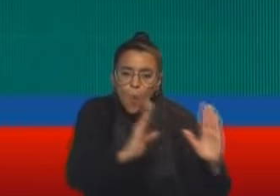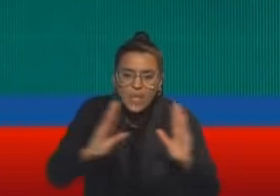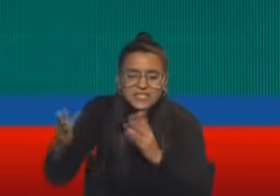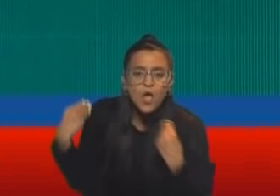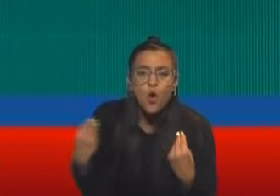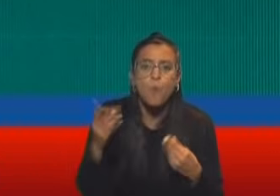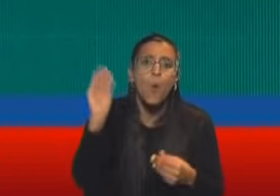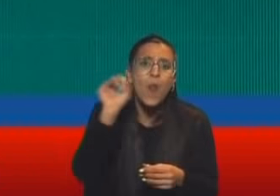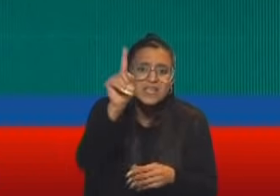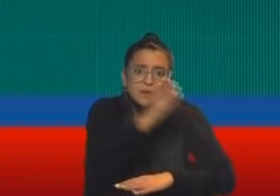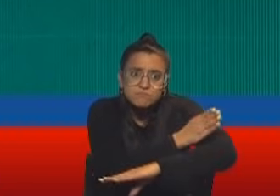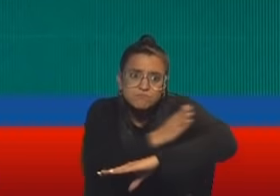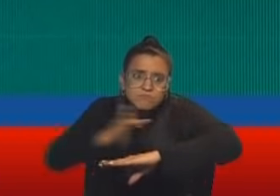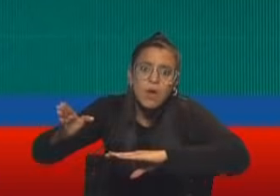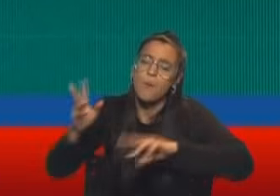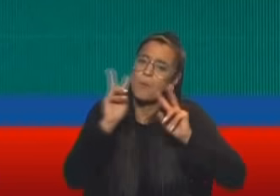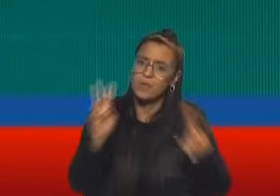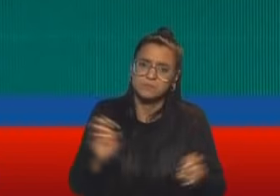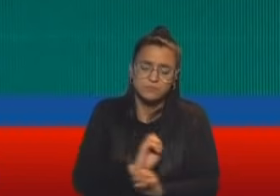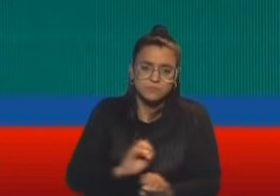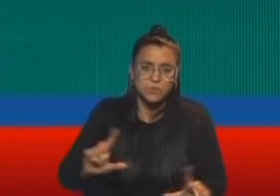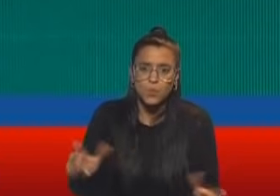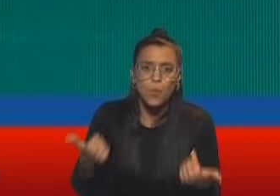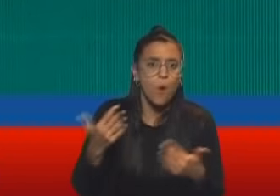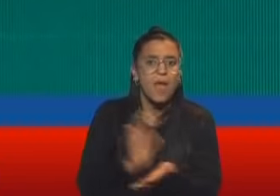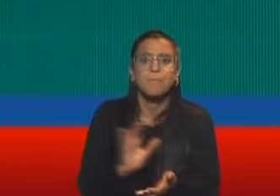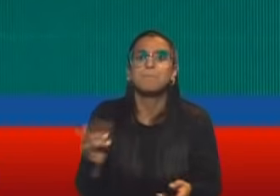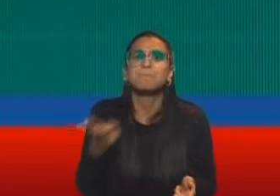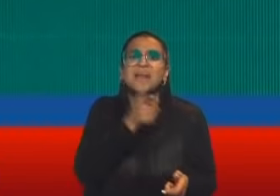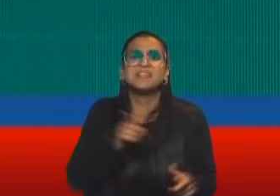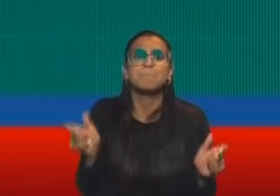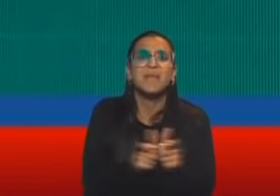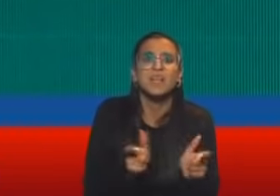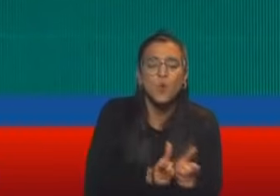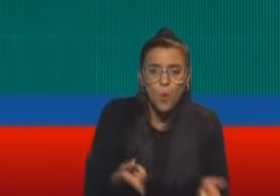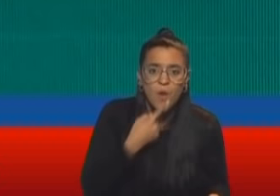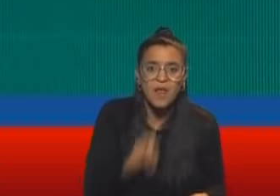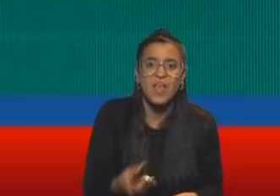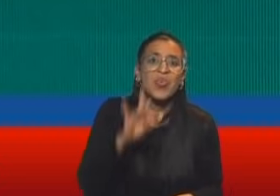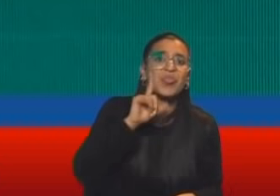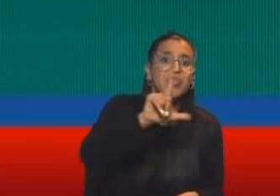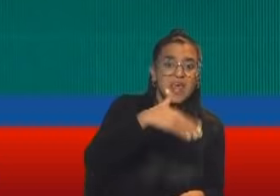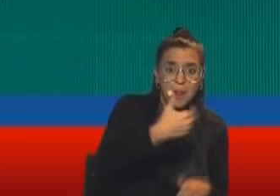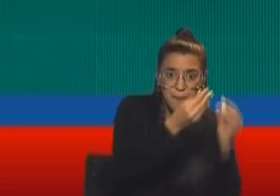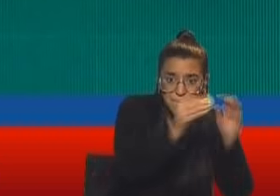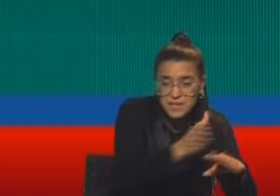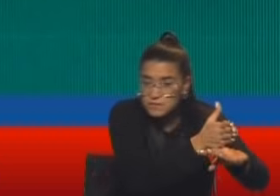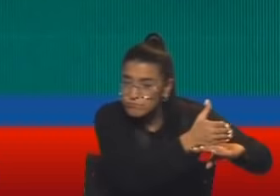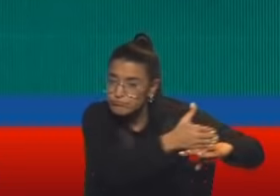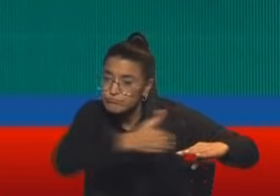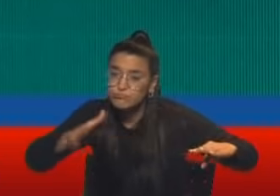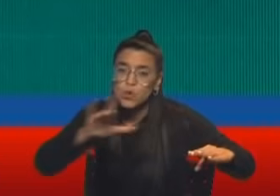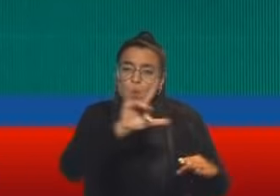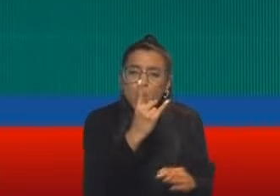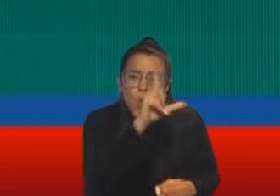los hechos en Brasil, la verdad que es increíble, que supera cualquier tipo de ficción, ¿no? Arrancando desde Dilma, pero después con un